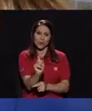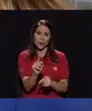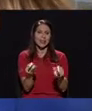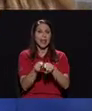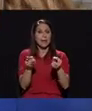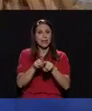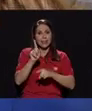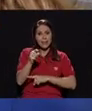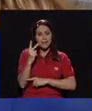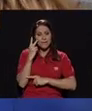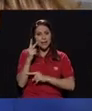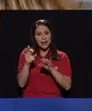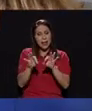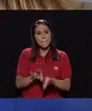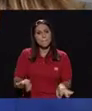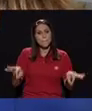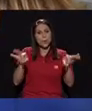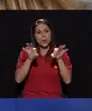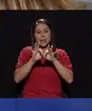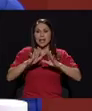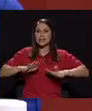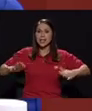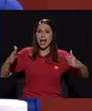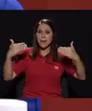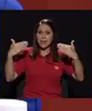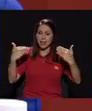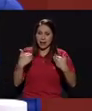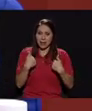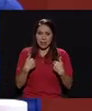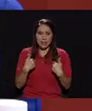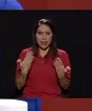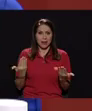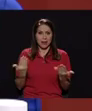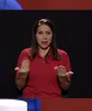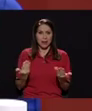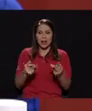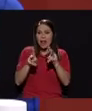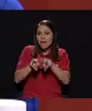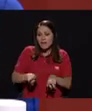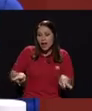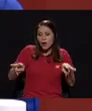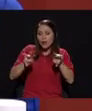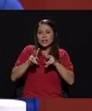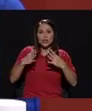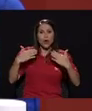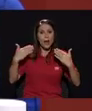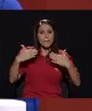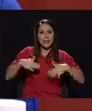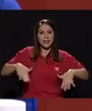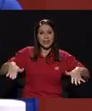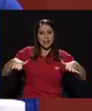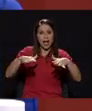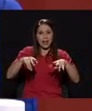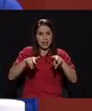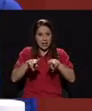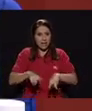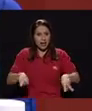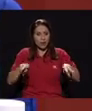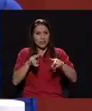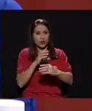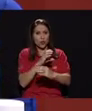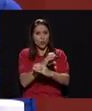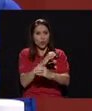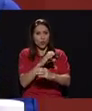también la importancia ambiental que tiene, ¿verdad? La valoración ambiental y la